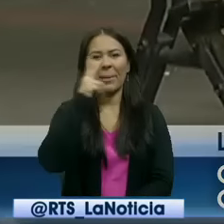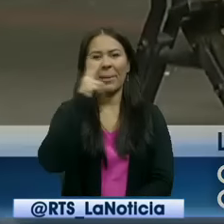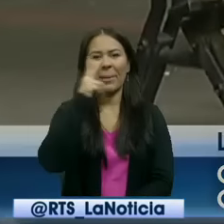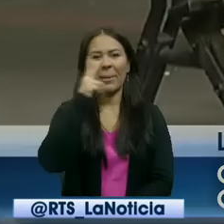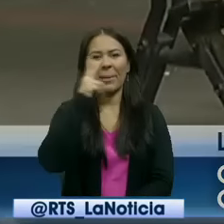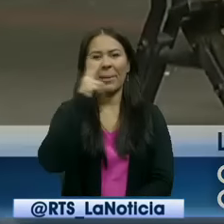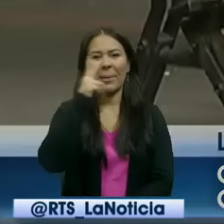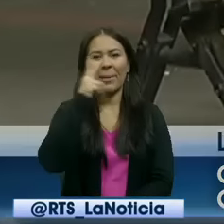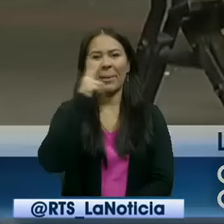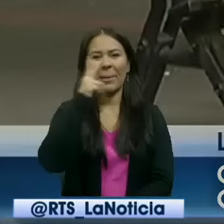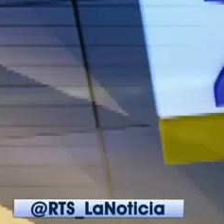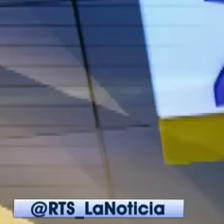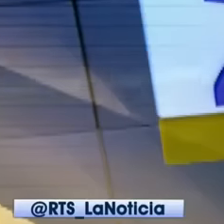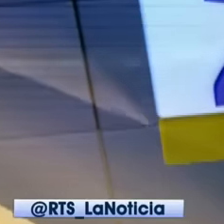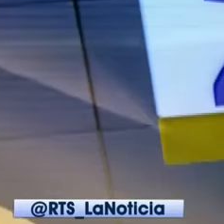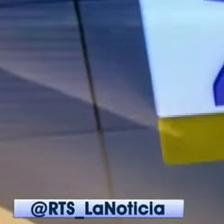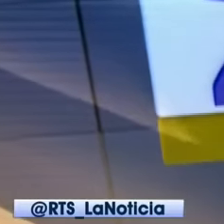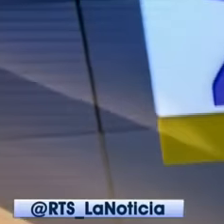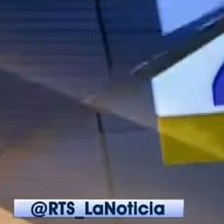Falconi.